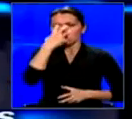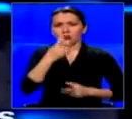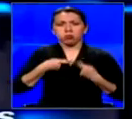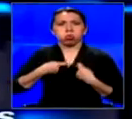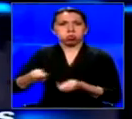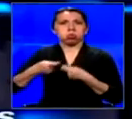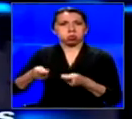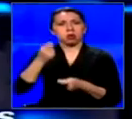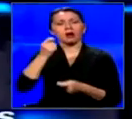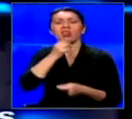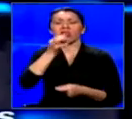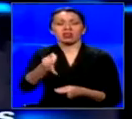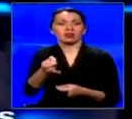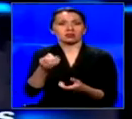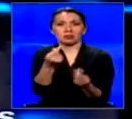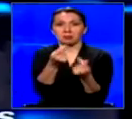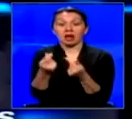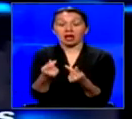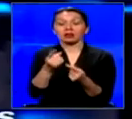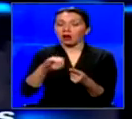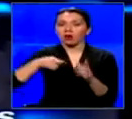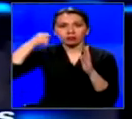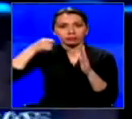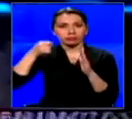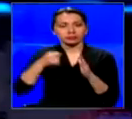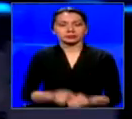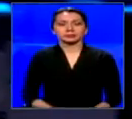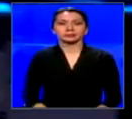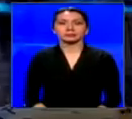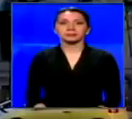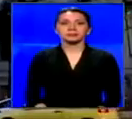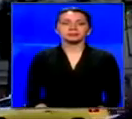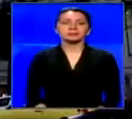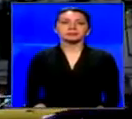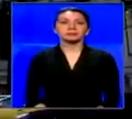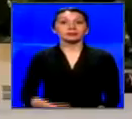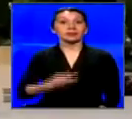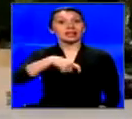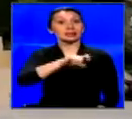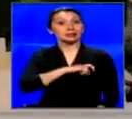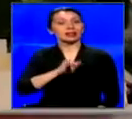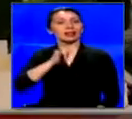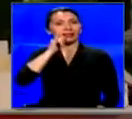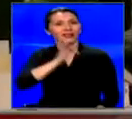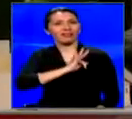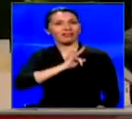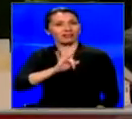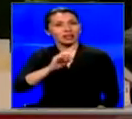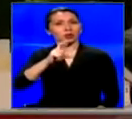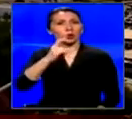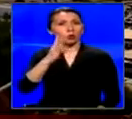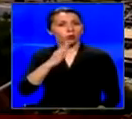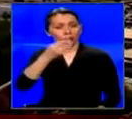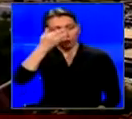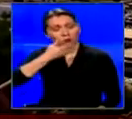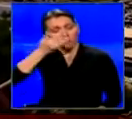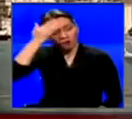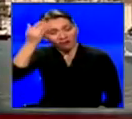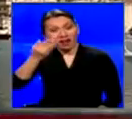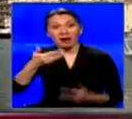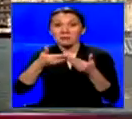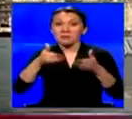despilfarro de dinero. El siguiente es el reportaje de Avelino Martínez. España, Italia, Francia, Cuba, Panamá y México.